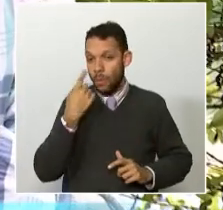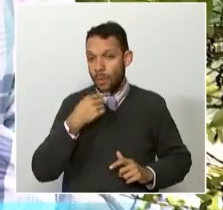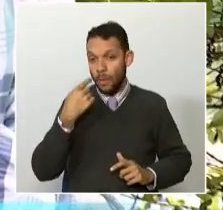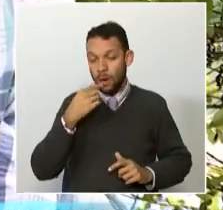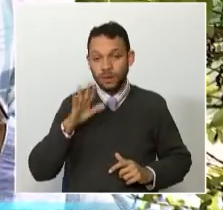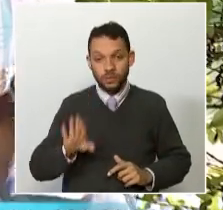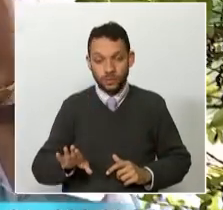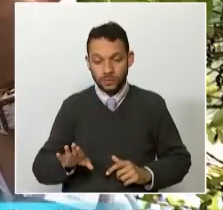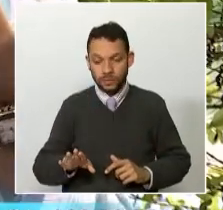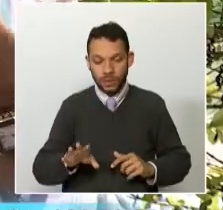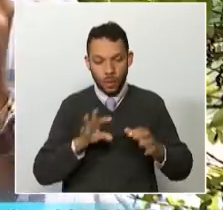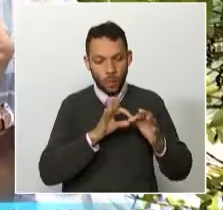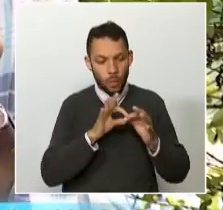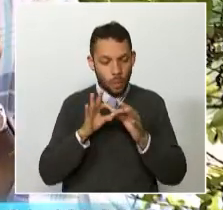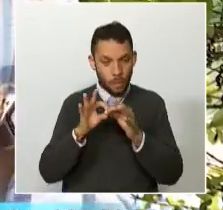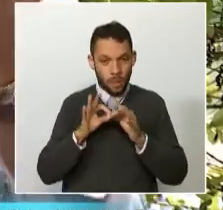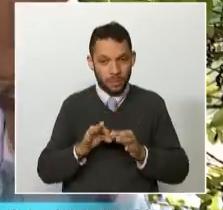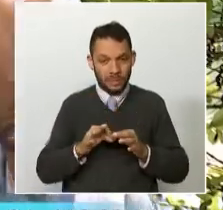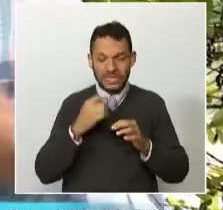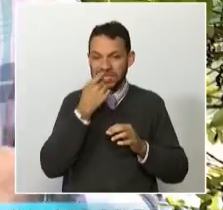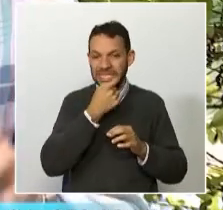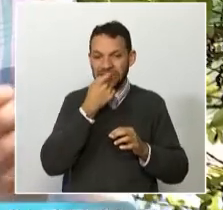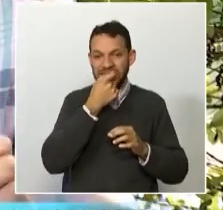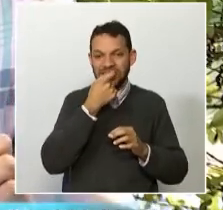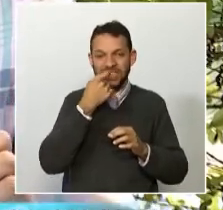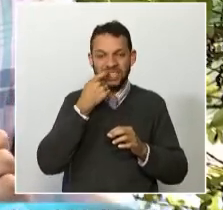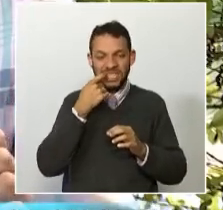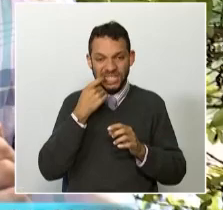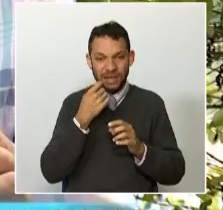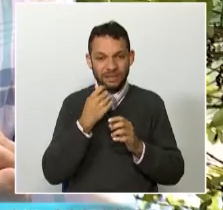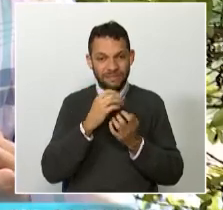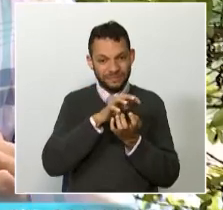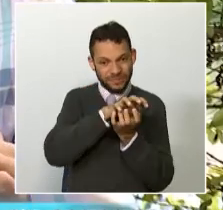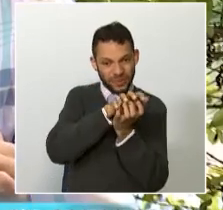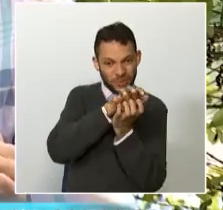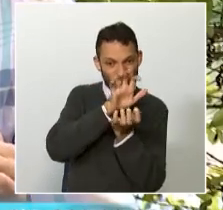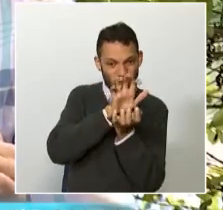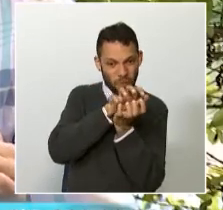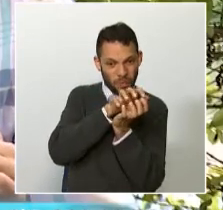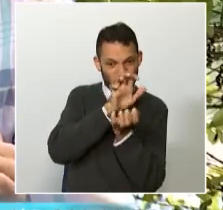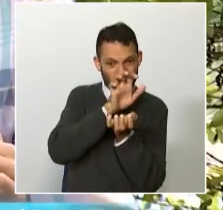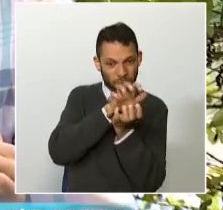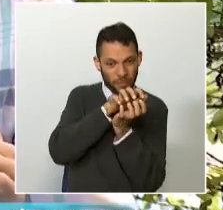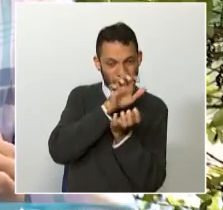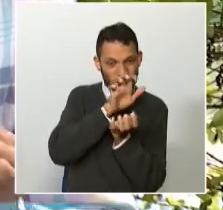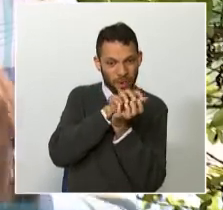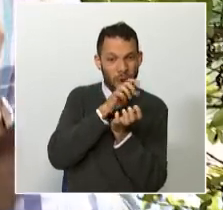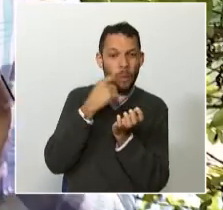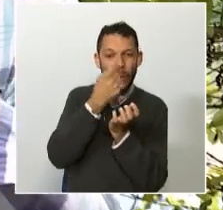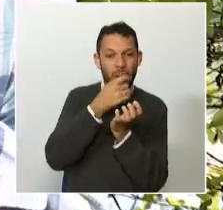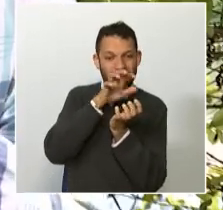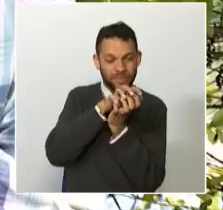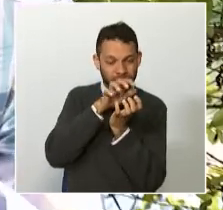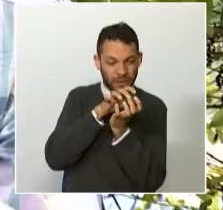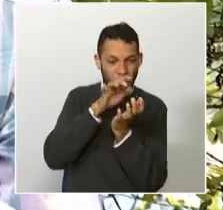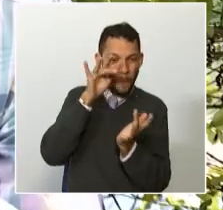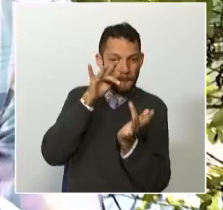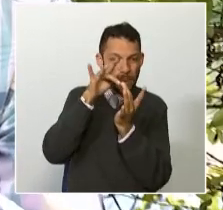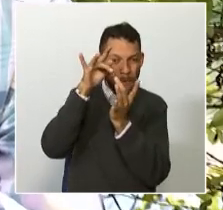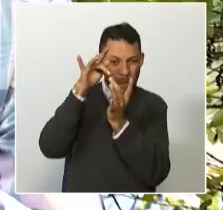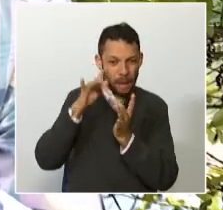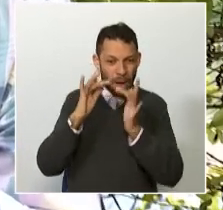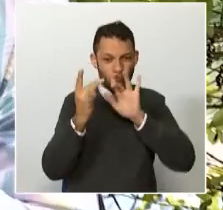dentaria, hay una relación directa con el cuerpo y con todos nuestros sistemas. Y que desde